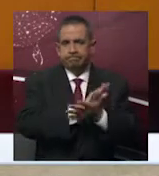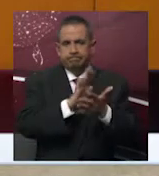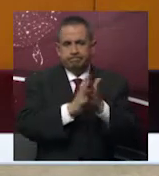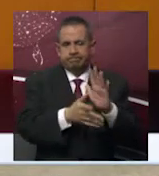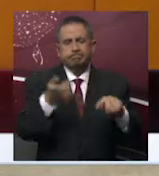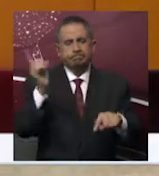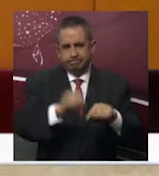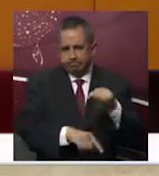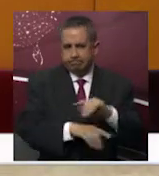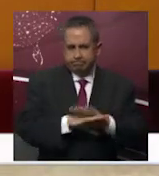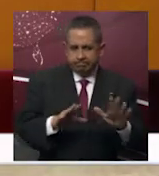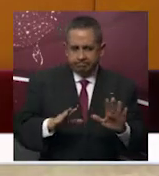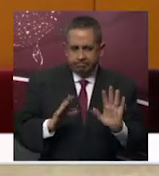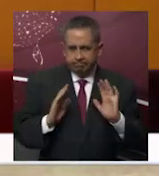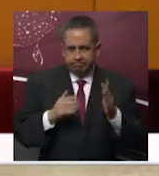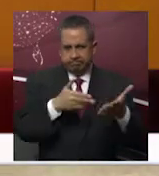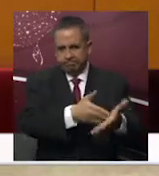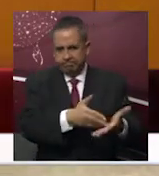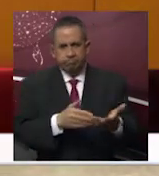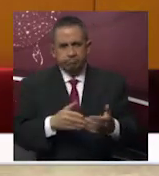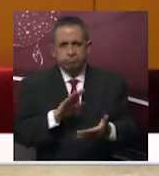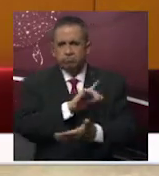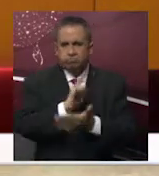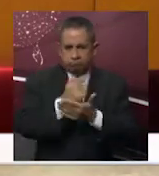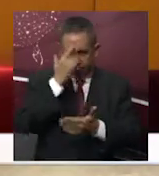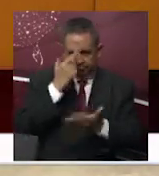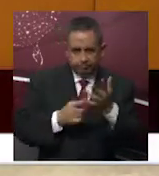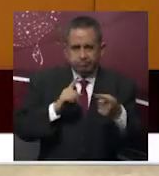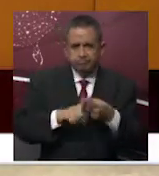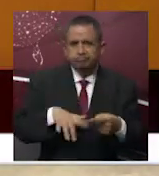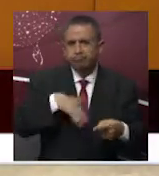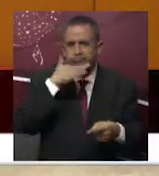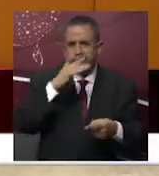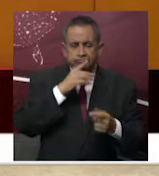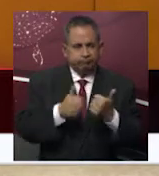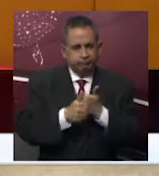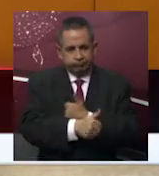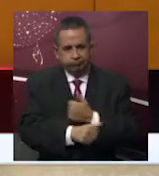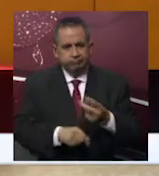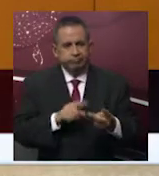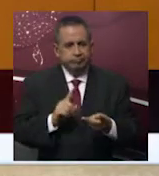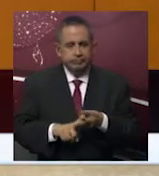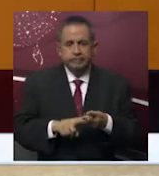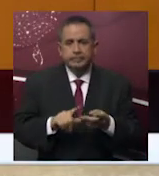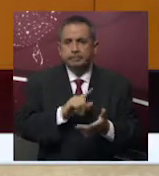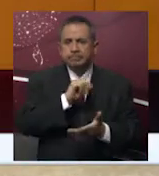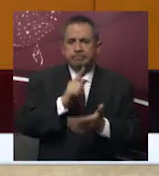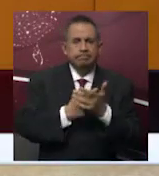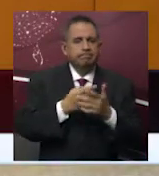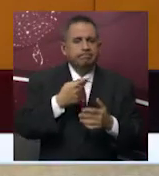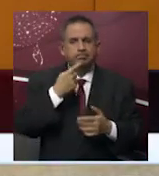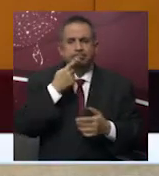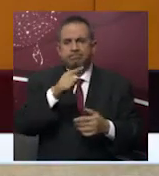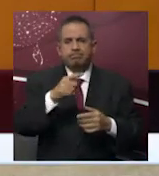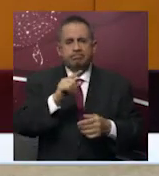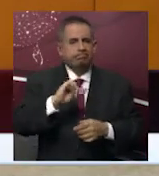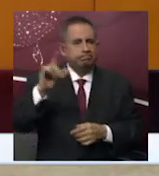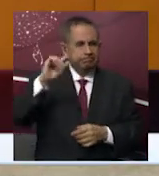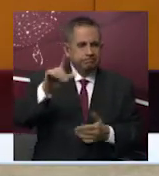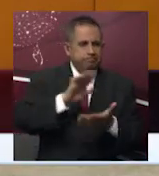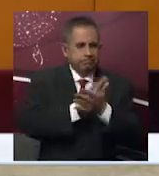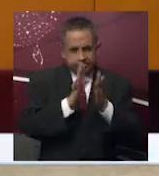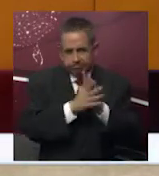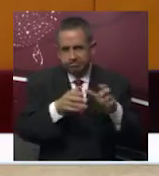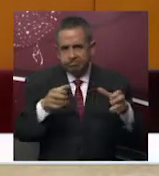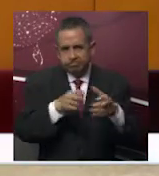organizado y otros delitos. ¿Qué delitos? Corrupción, encubrimiento, delitos cometidos por servidores públicos, delincuencia